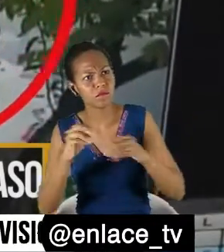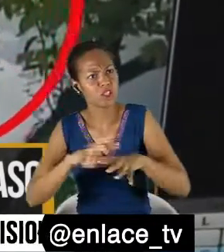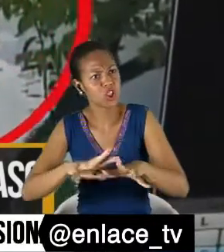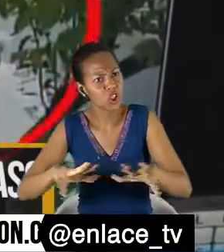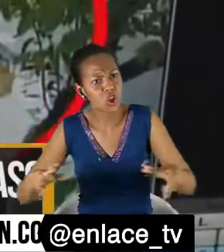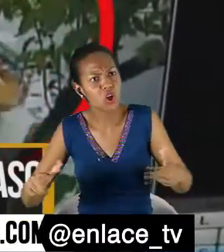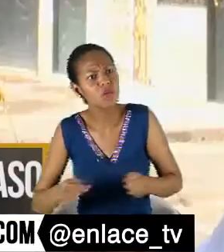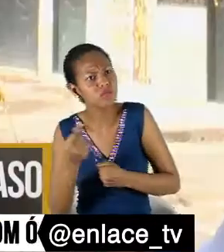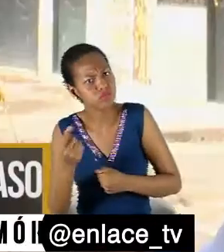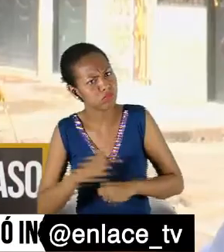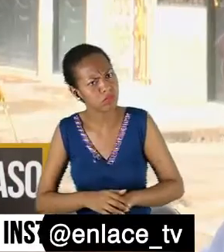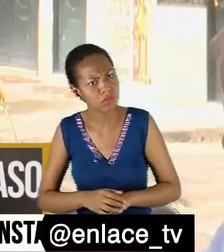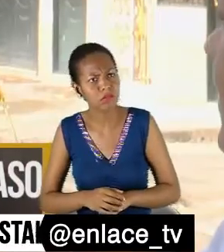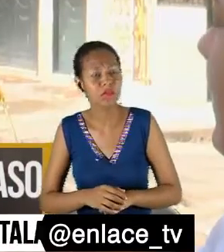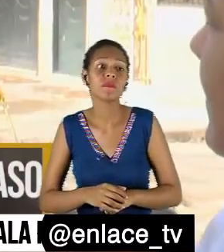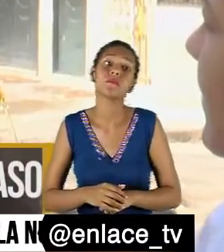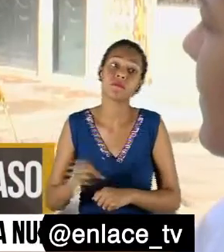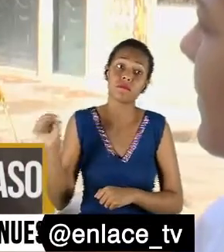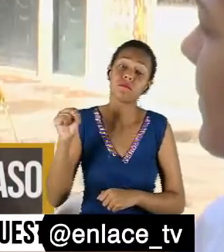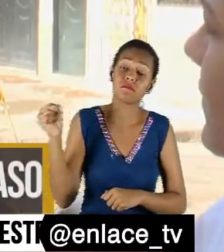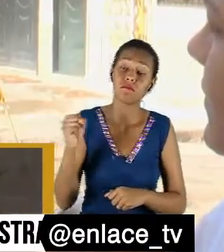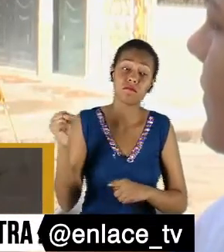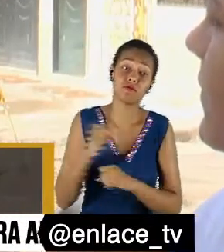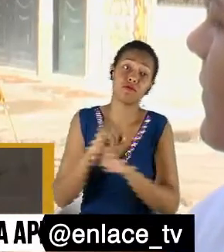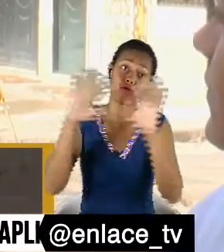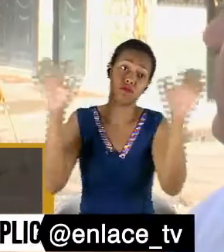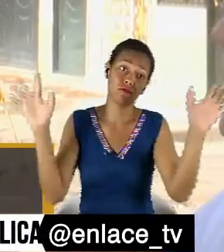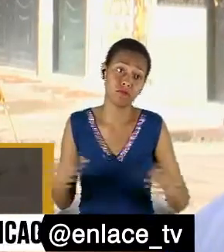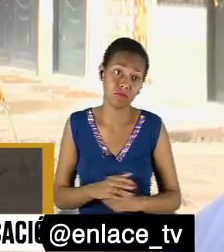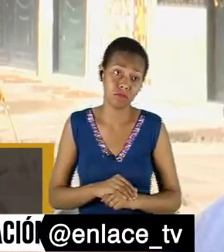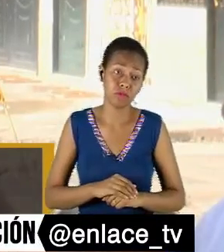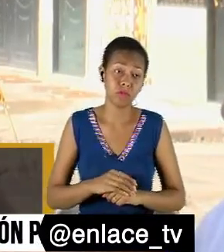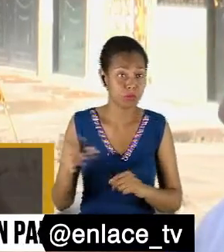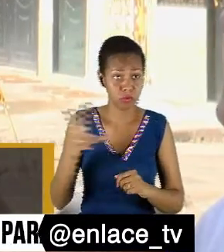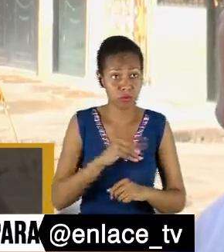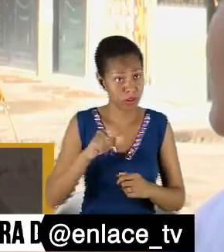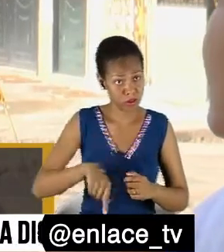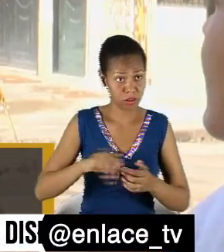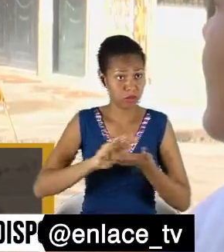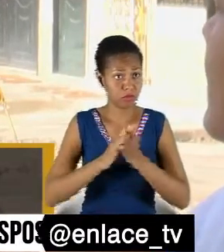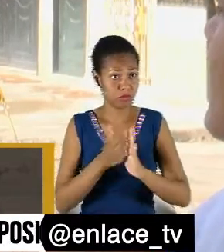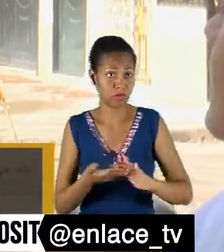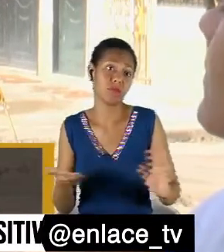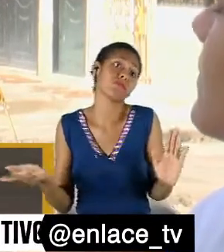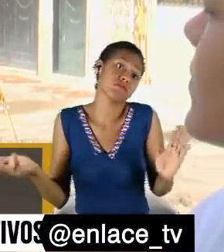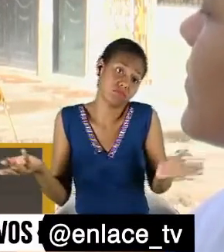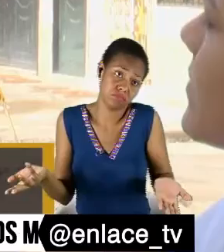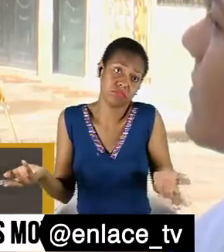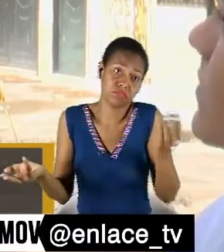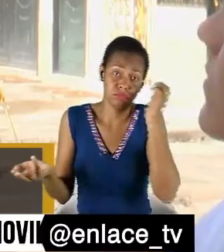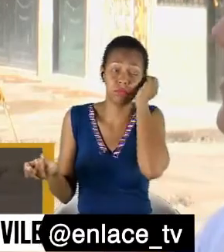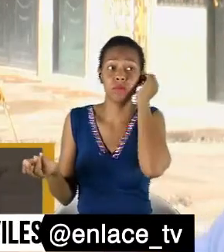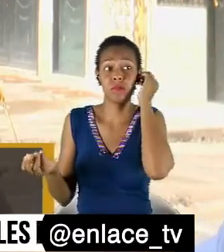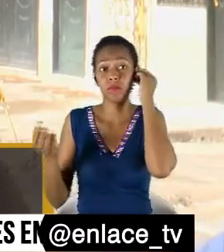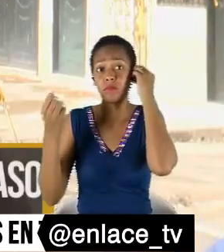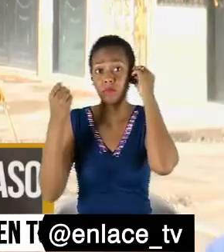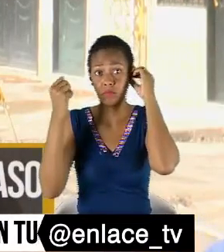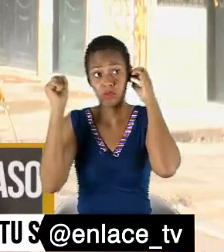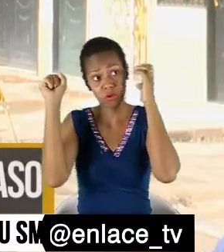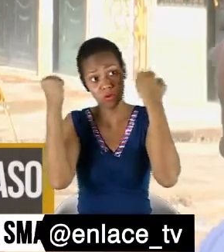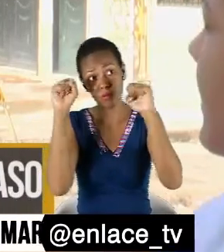2. Sí, claro. Bueno, afortunadamente la comunidad aquí del barrio siempre es un poco, pero usted sabe que a la hora que ellos aprovechen